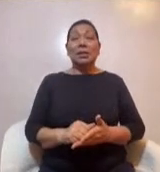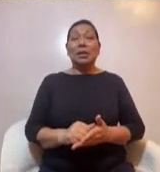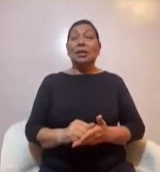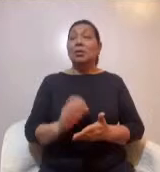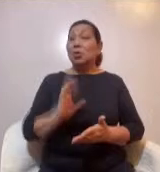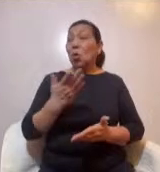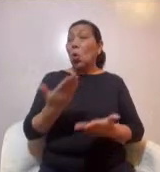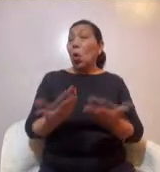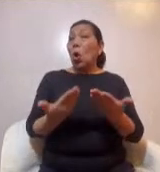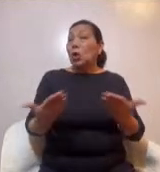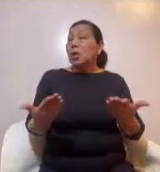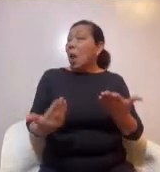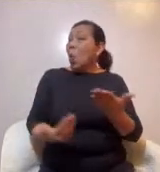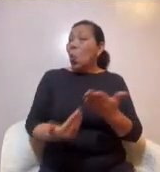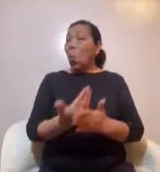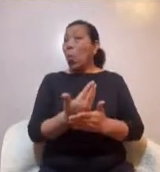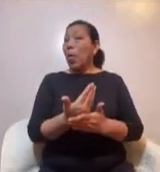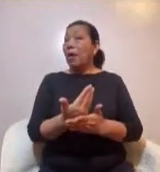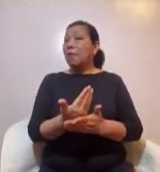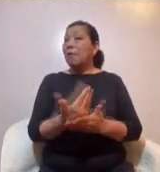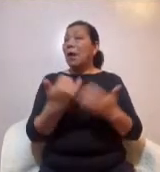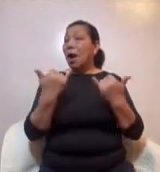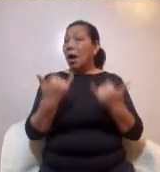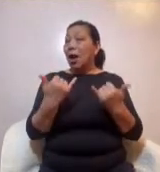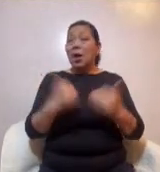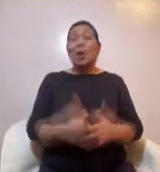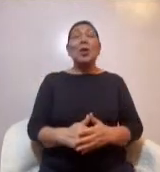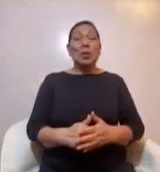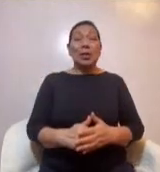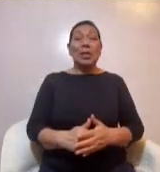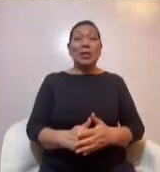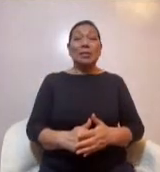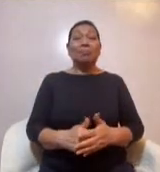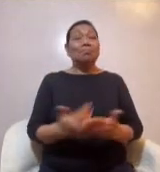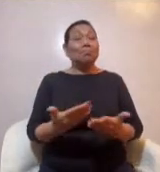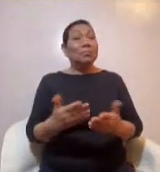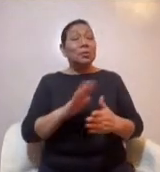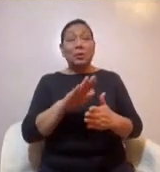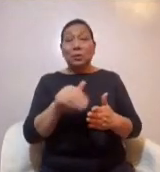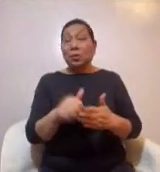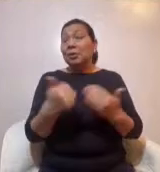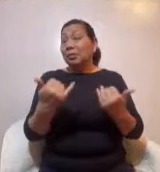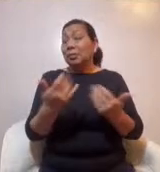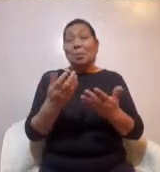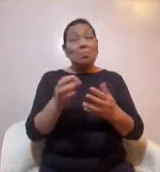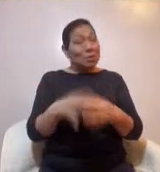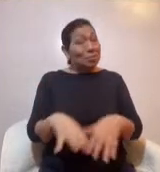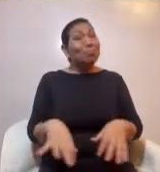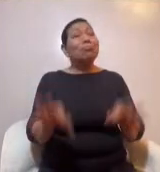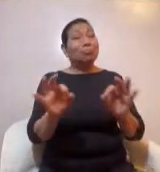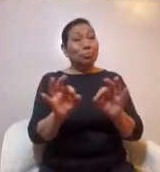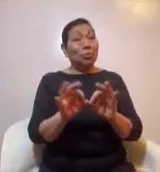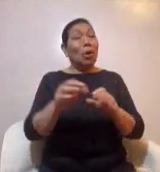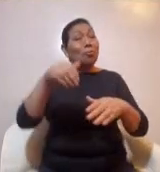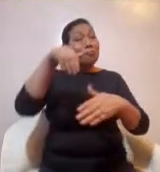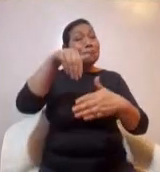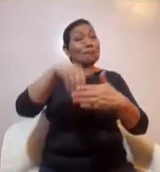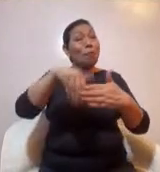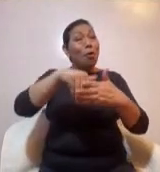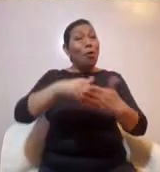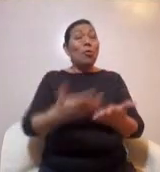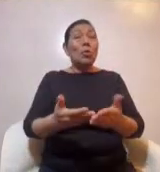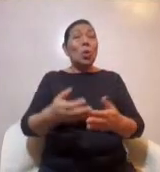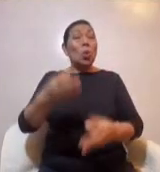puntos son novedosos, son muy actuales, ¿no? Y que bueno, y sobre todo eso, son resaltados en